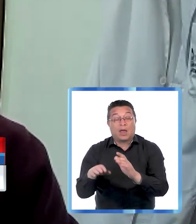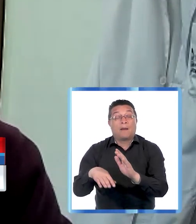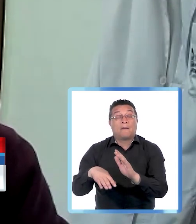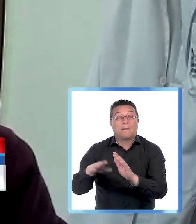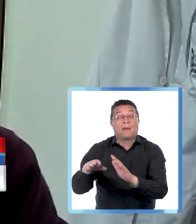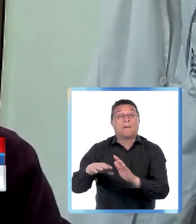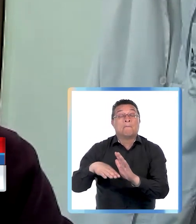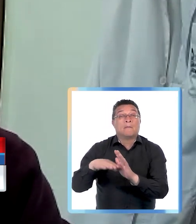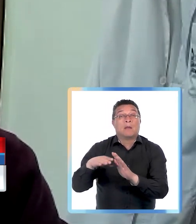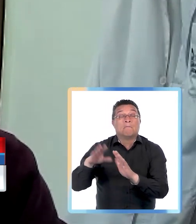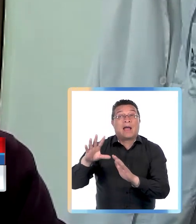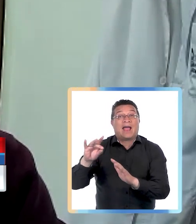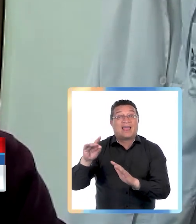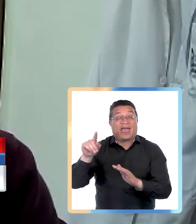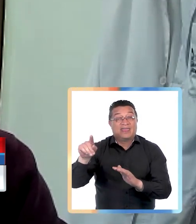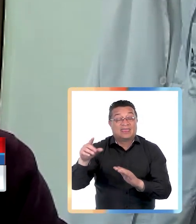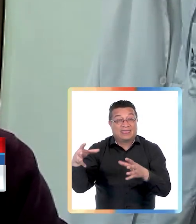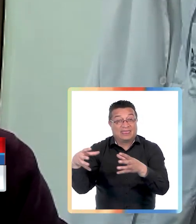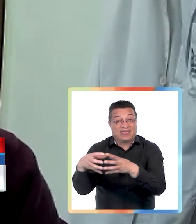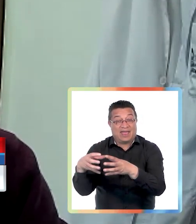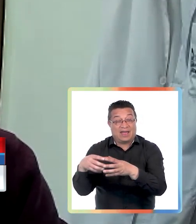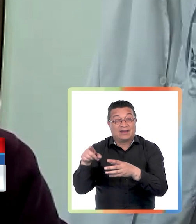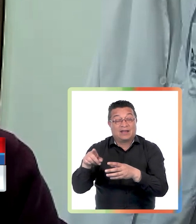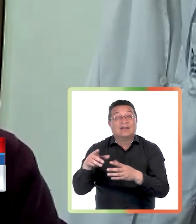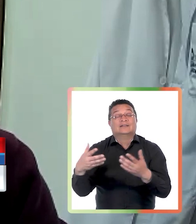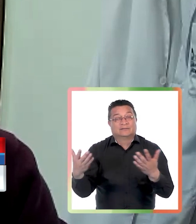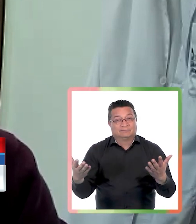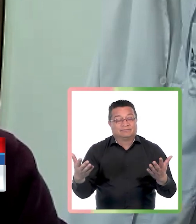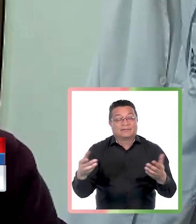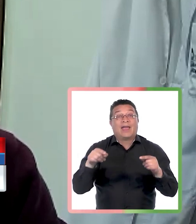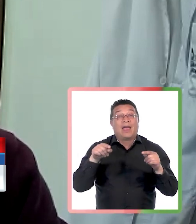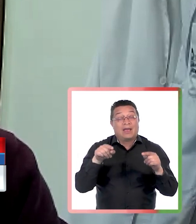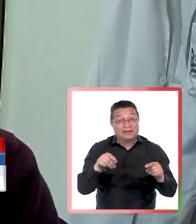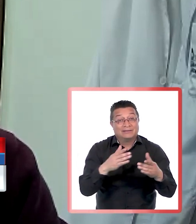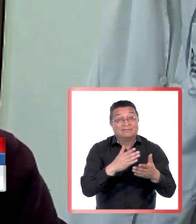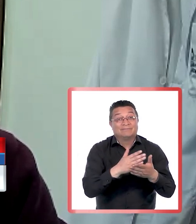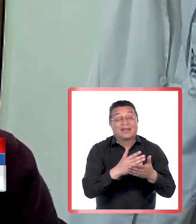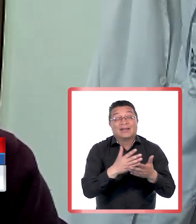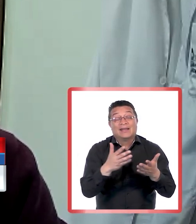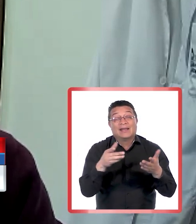personas de más edad, entonces